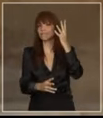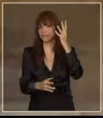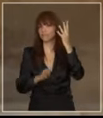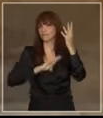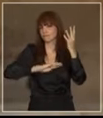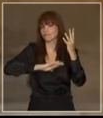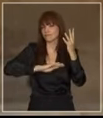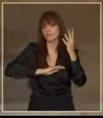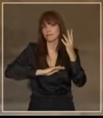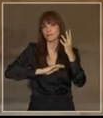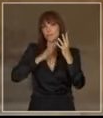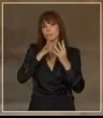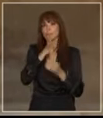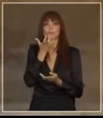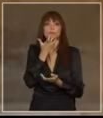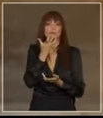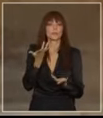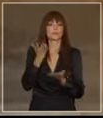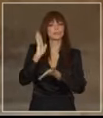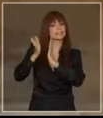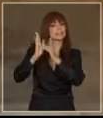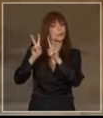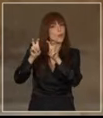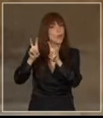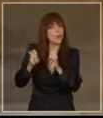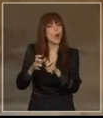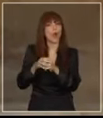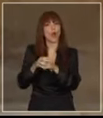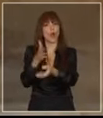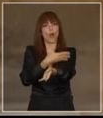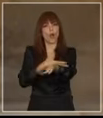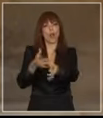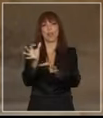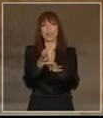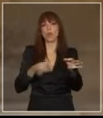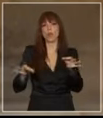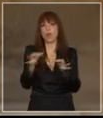Las nuevas terapias dirigidas y la inmunoterapia celular